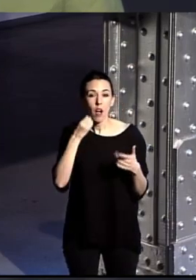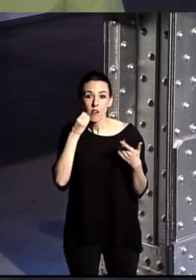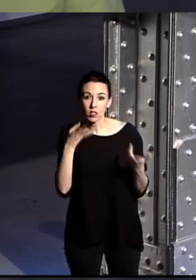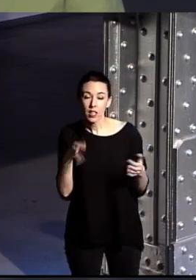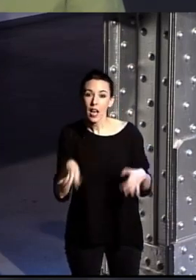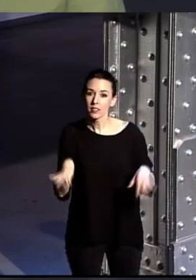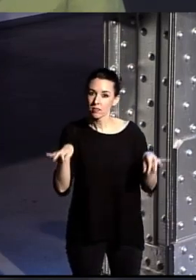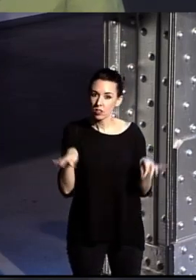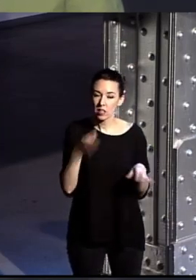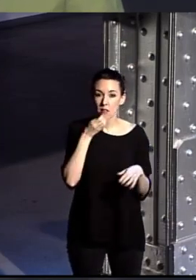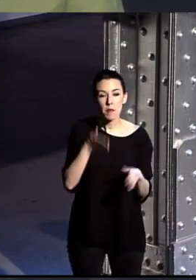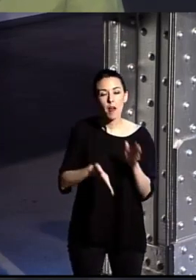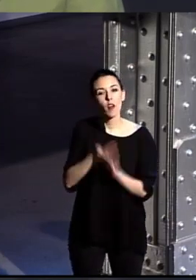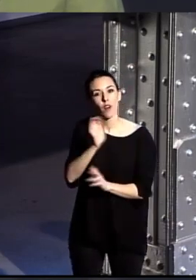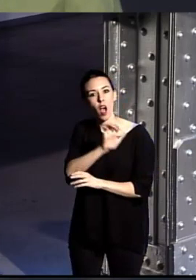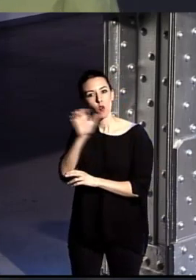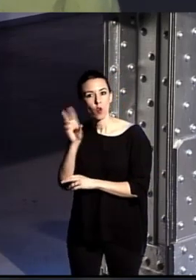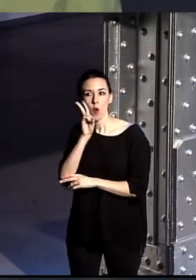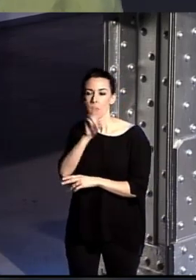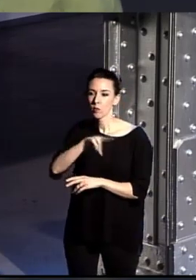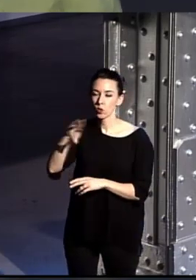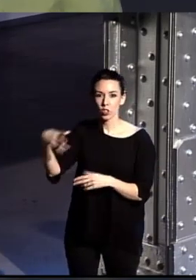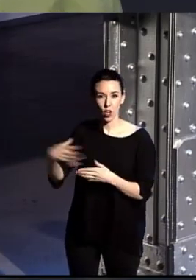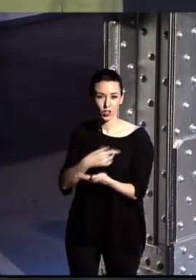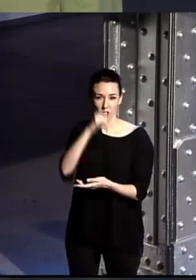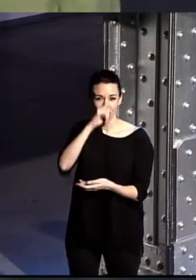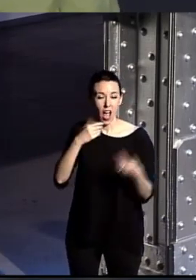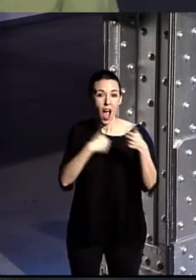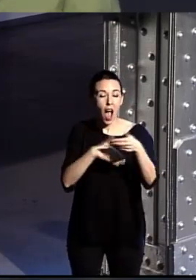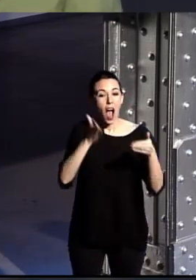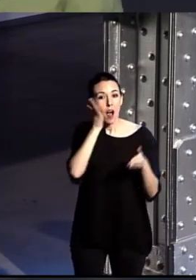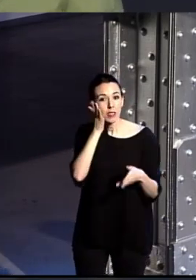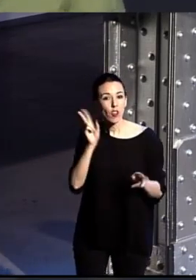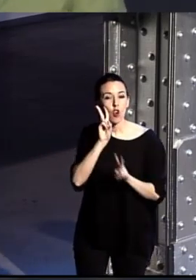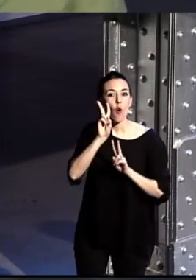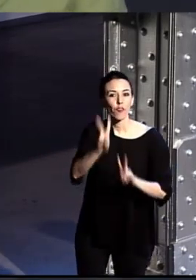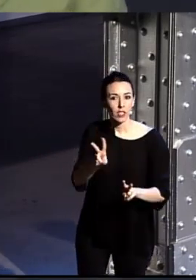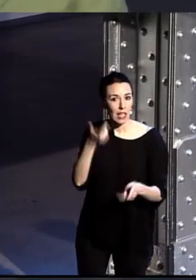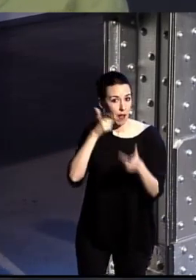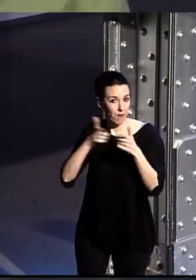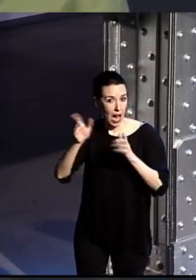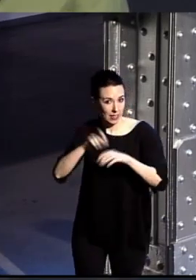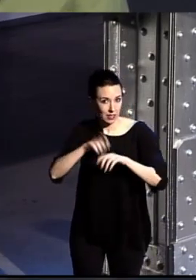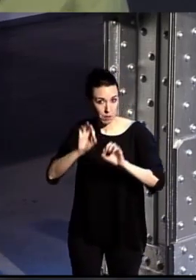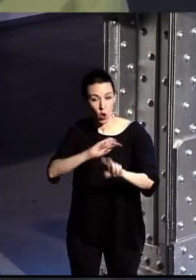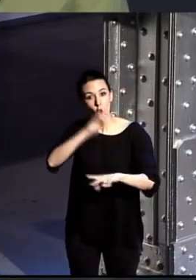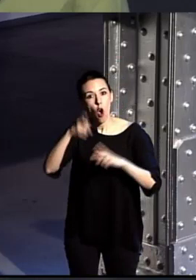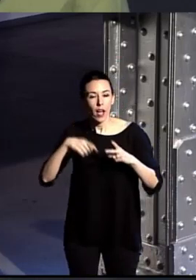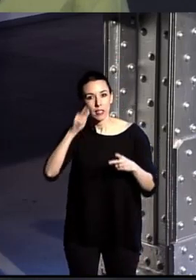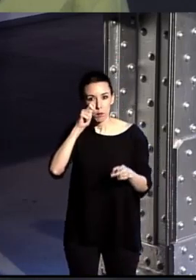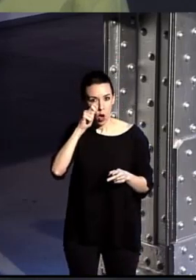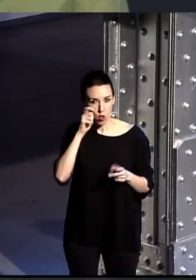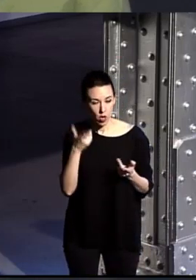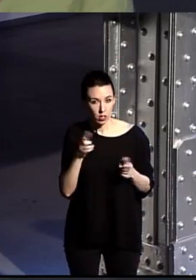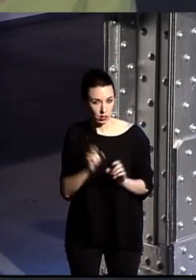de las señoritas bien, que se iban a ver Europa, a los museos. Todos recordáis Habitación con vistas, ¿no? Ese tipo de viaje. Y luego estas otras exploradoras que,